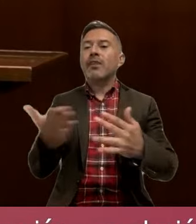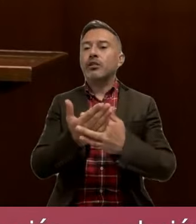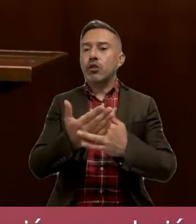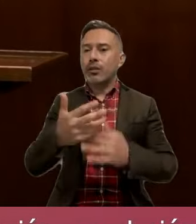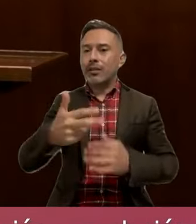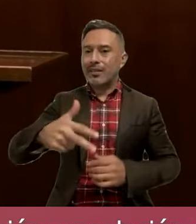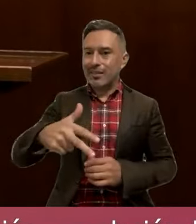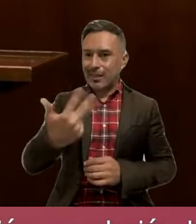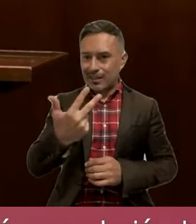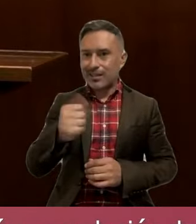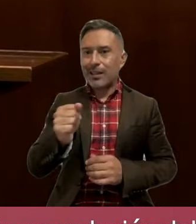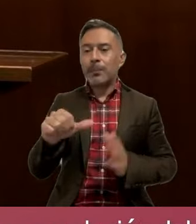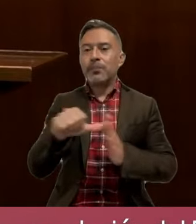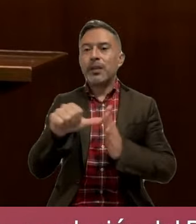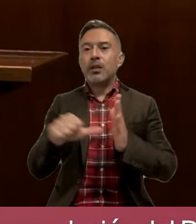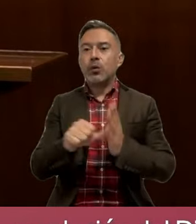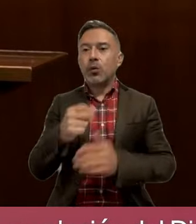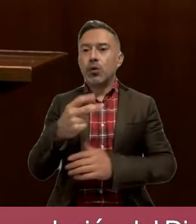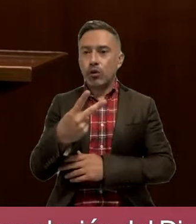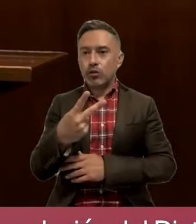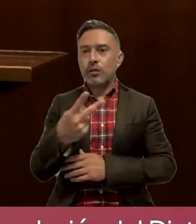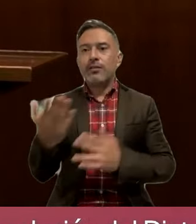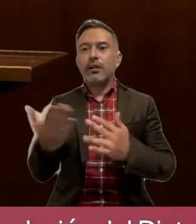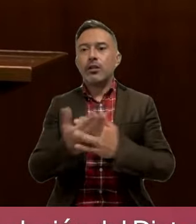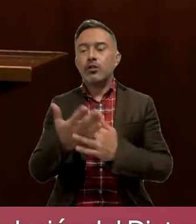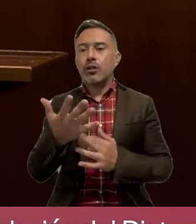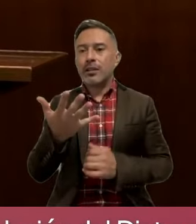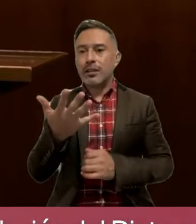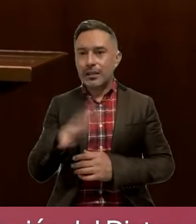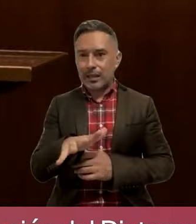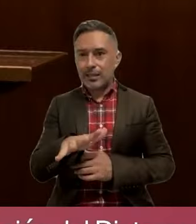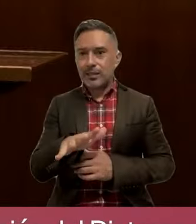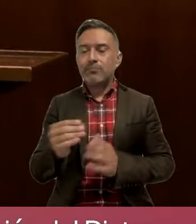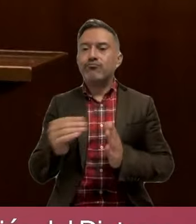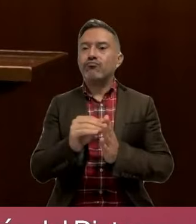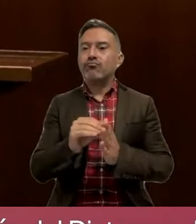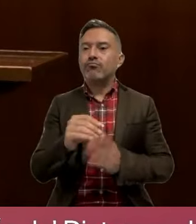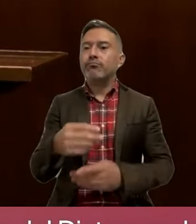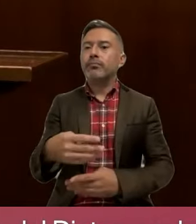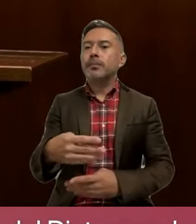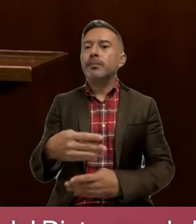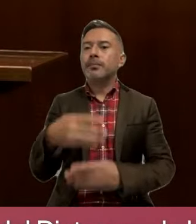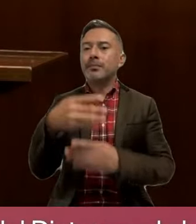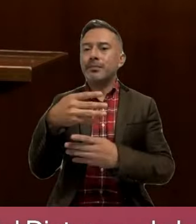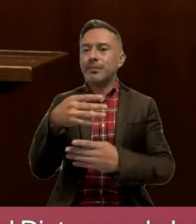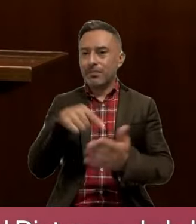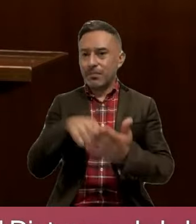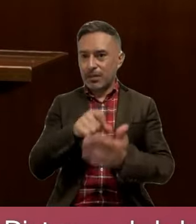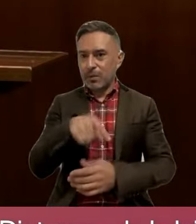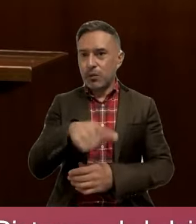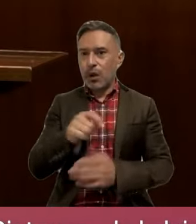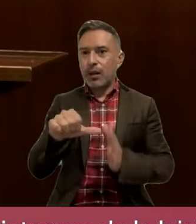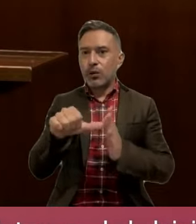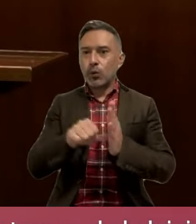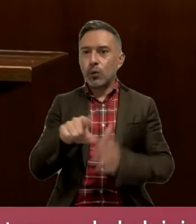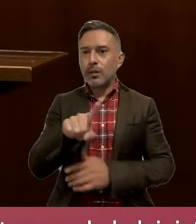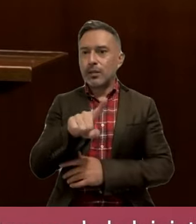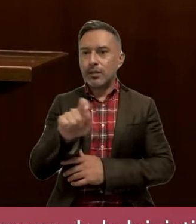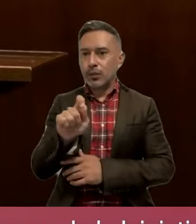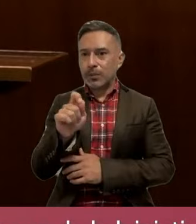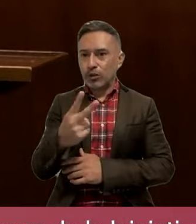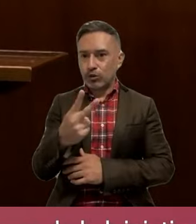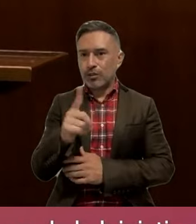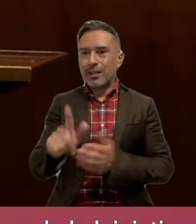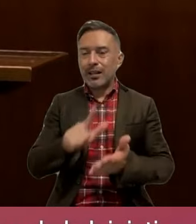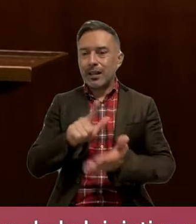13 al artículo 2 y la fracción 10, recorriéndose las subsecuentes al artículo 122 de la Ley de Cultura Física